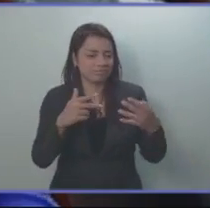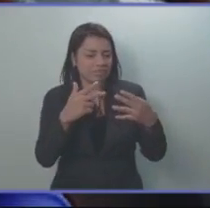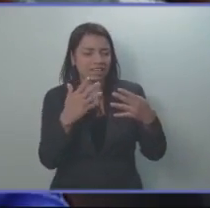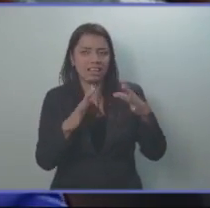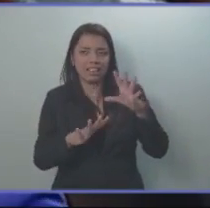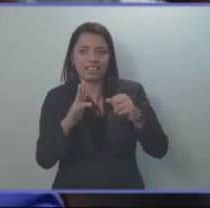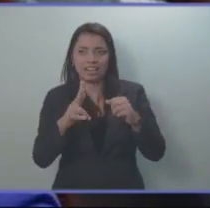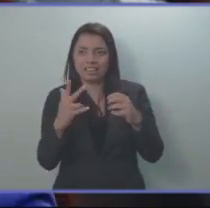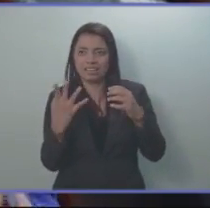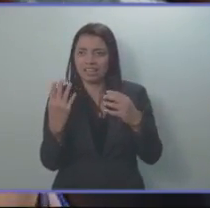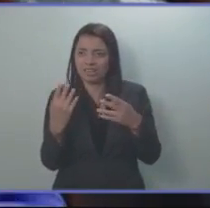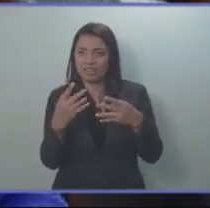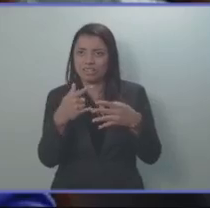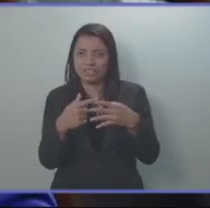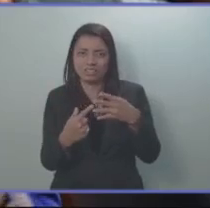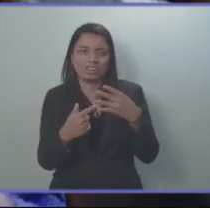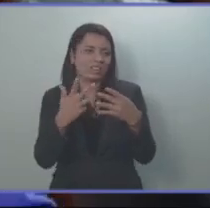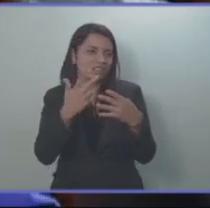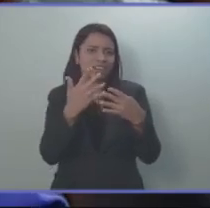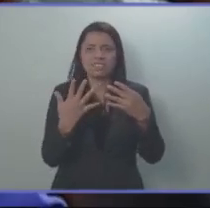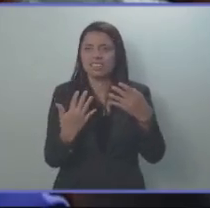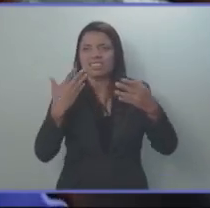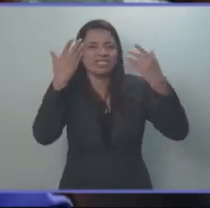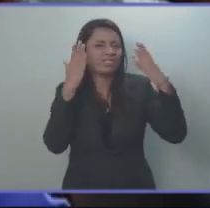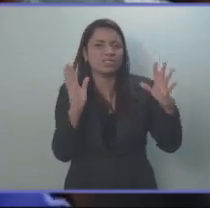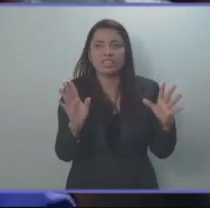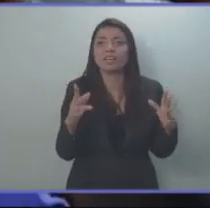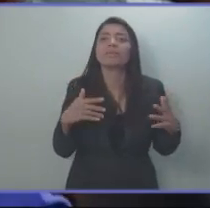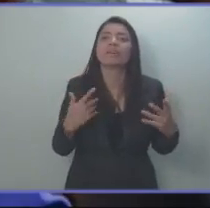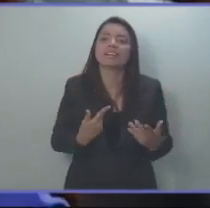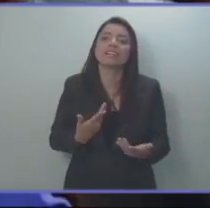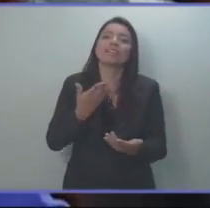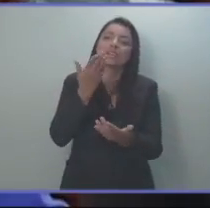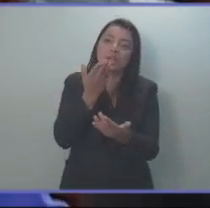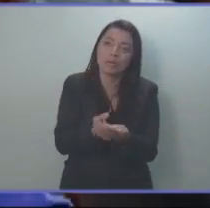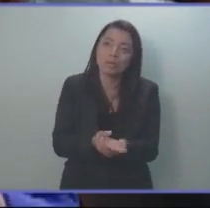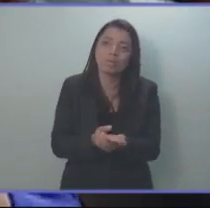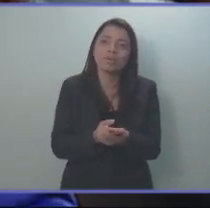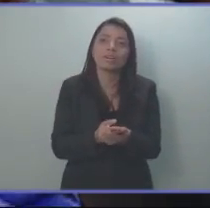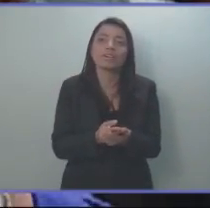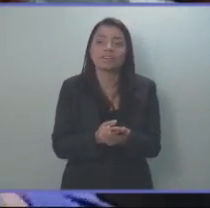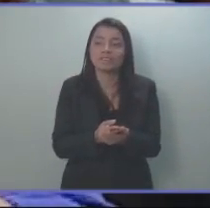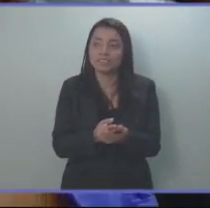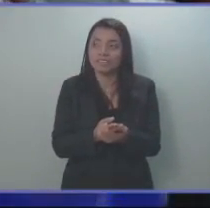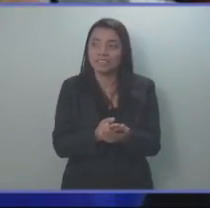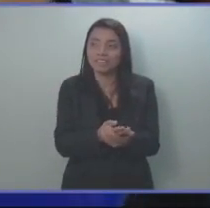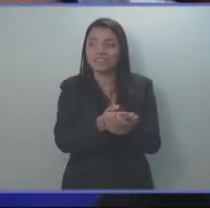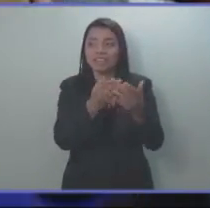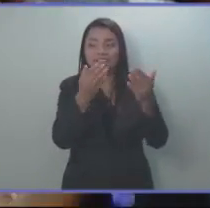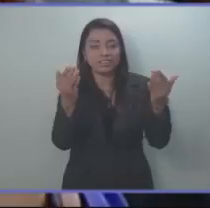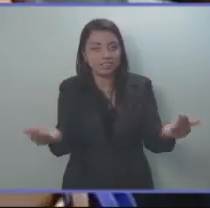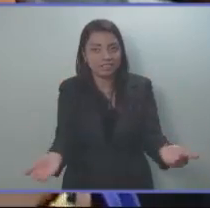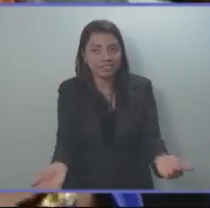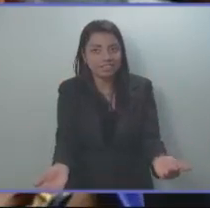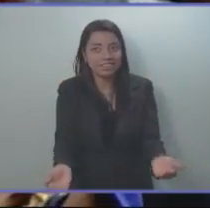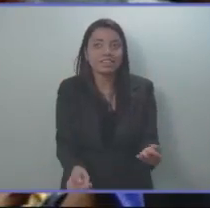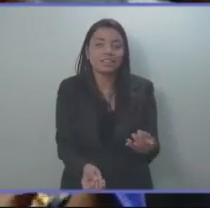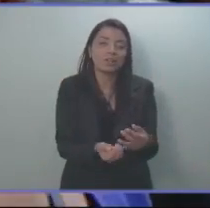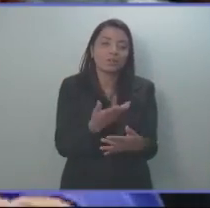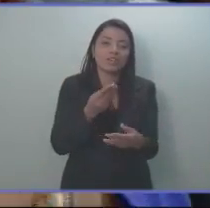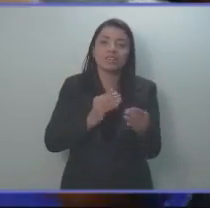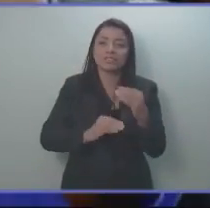13-14. 13, 15, no sé. Pero lo que estoy proponiendo, si quiere, estoy haciendo una nueva